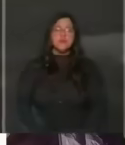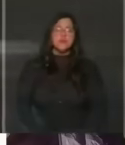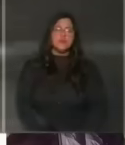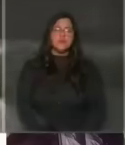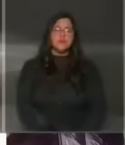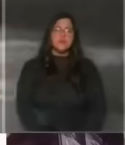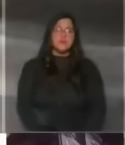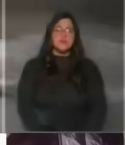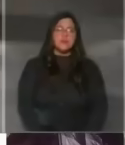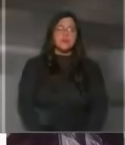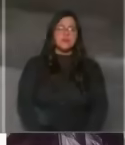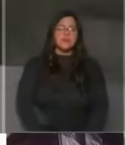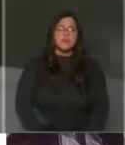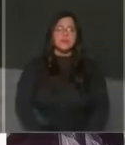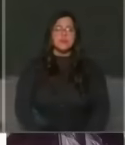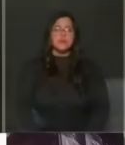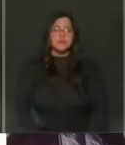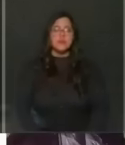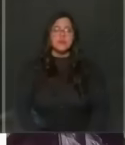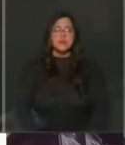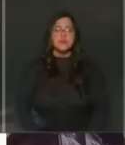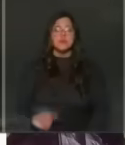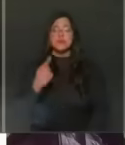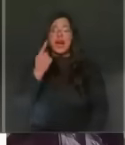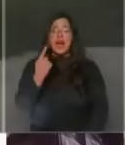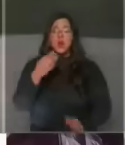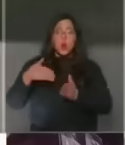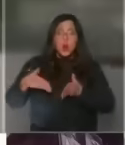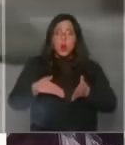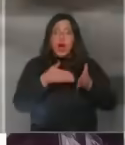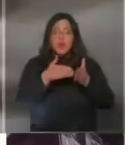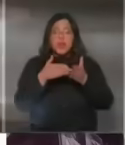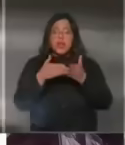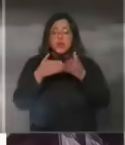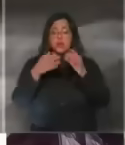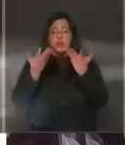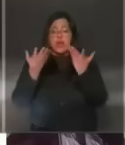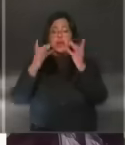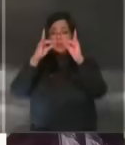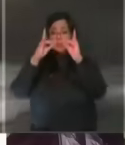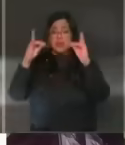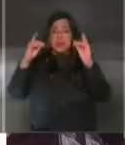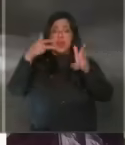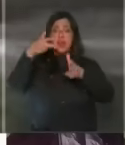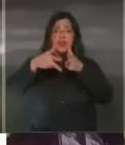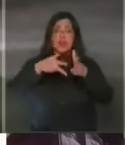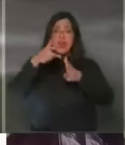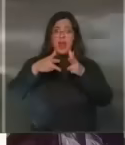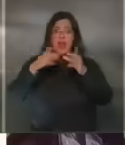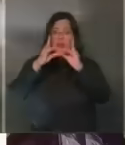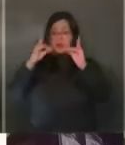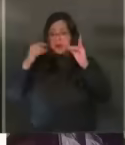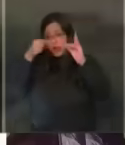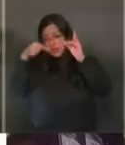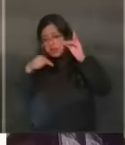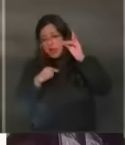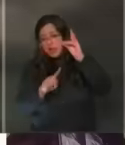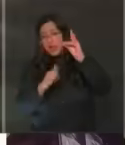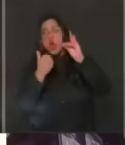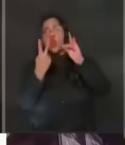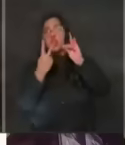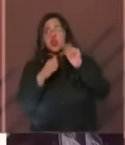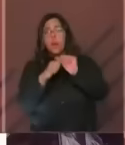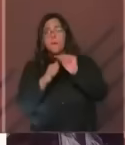escapar hay un camino Que está debajo de la línea del tren que la verdad ese creo que está por sobre 2 metros de alto es